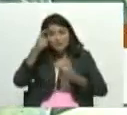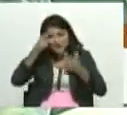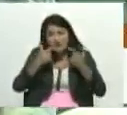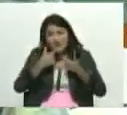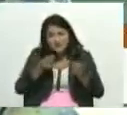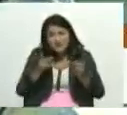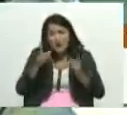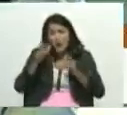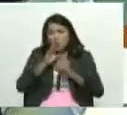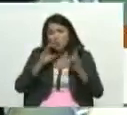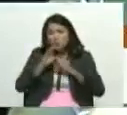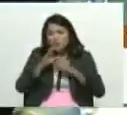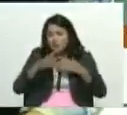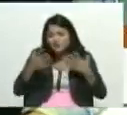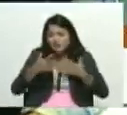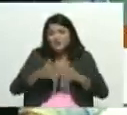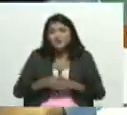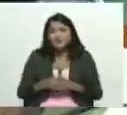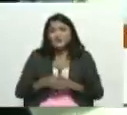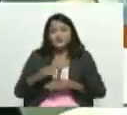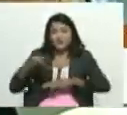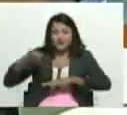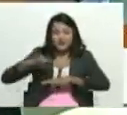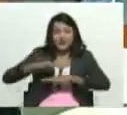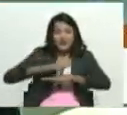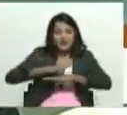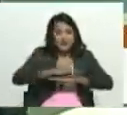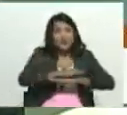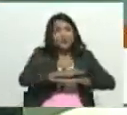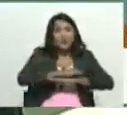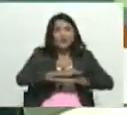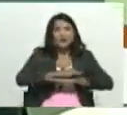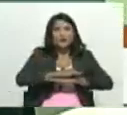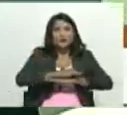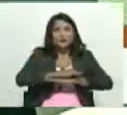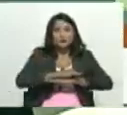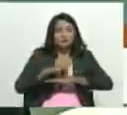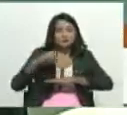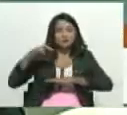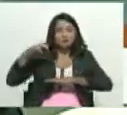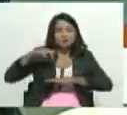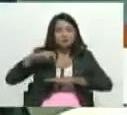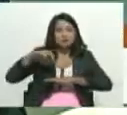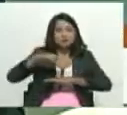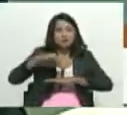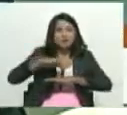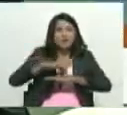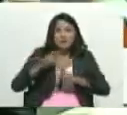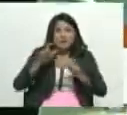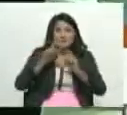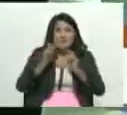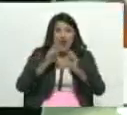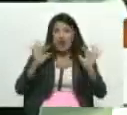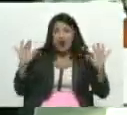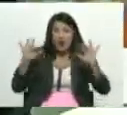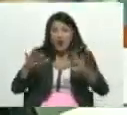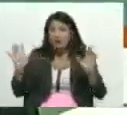llegó aeropuertos de pernambuco un día bajó del avión los periodistas lo cercaron